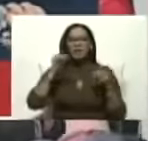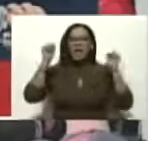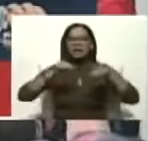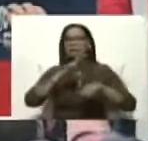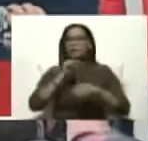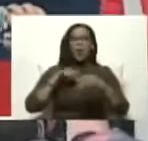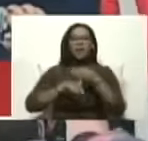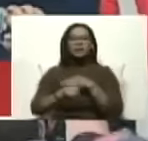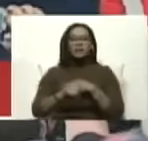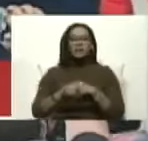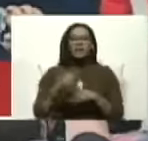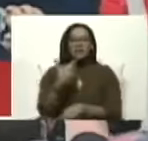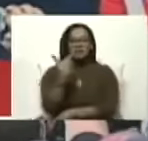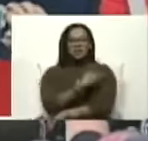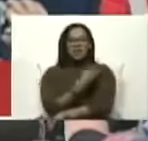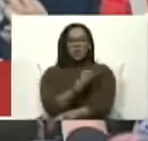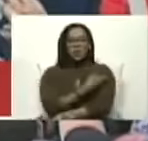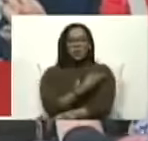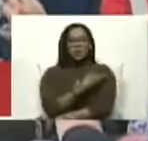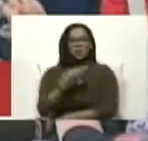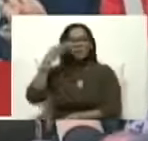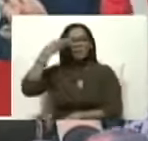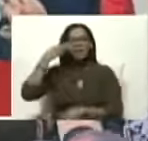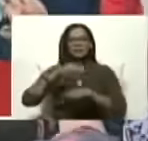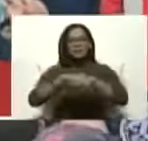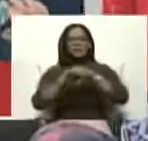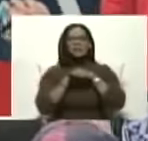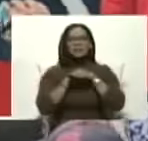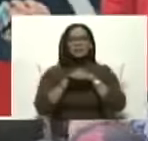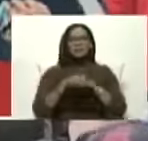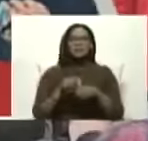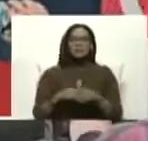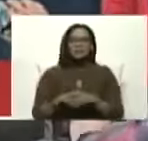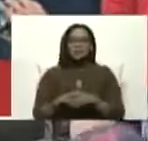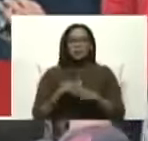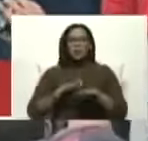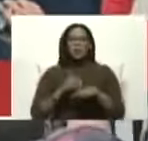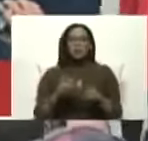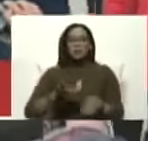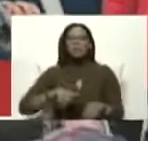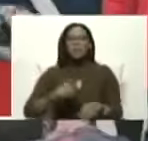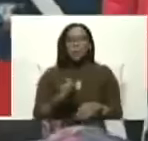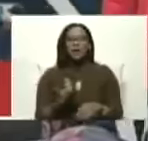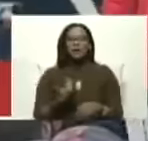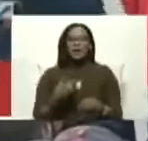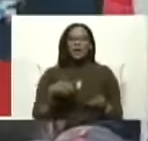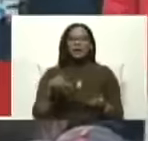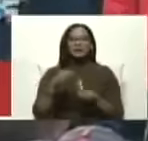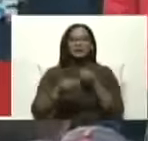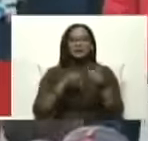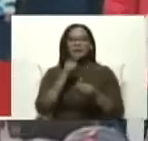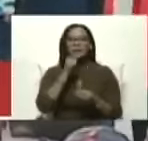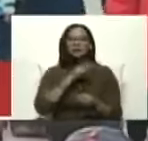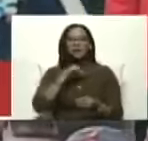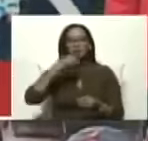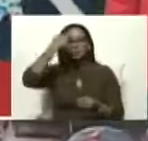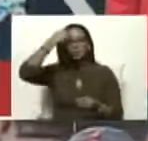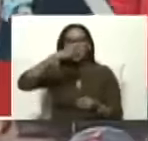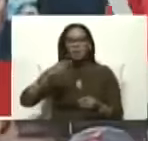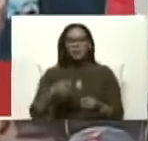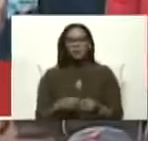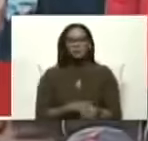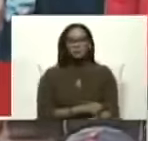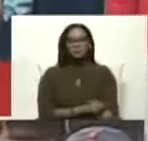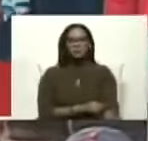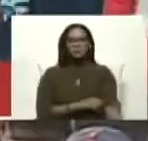entran esas vacunas de los ingleses, la AstraZeneca, porque puede afectar, puede dañar a nuestro pueblo.